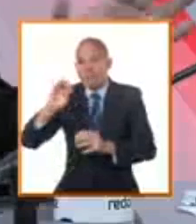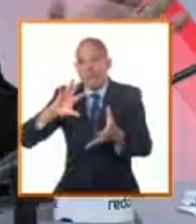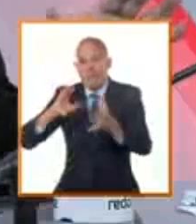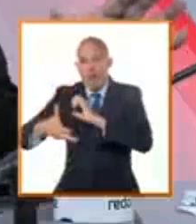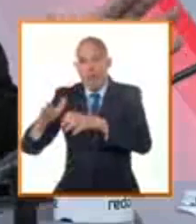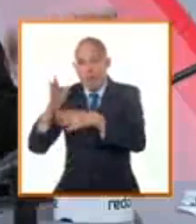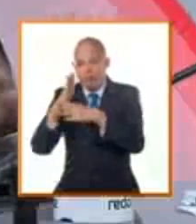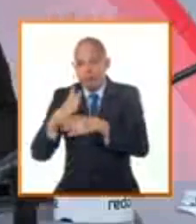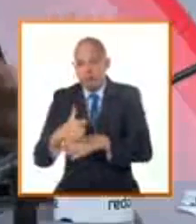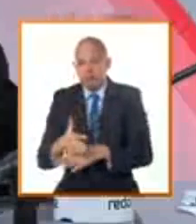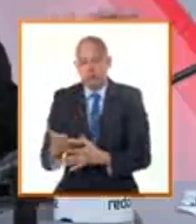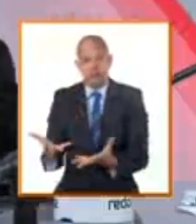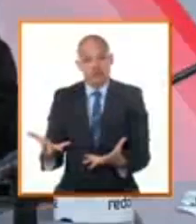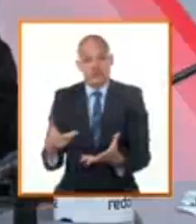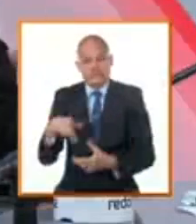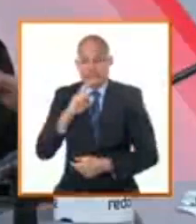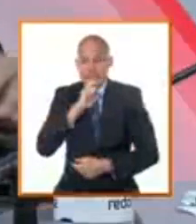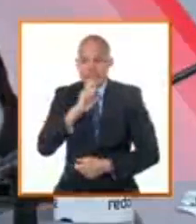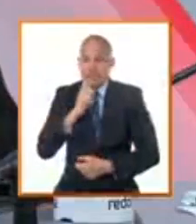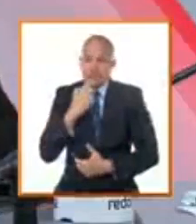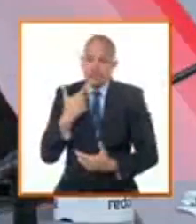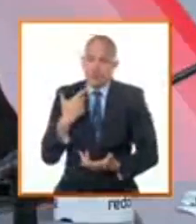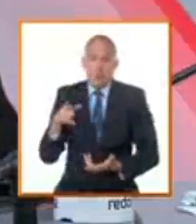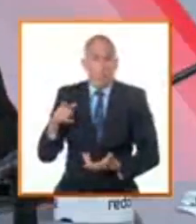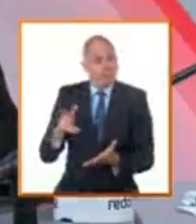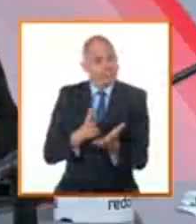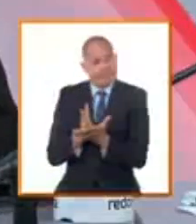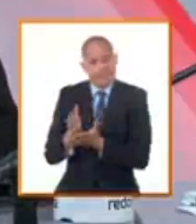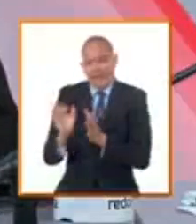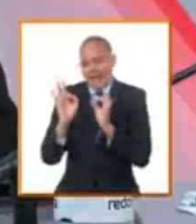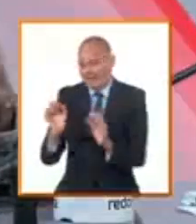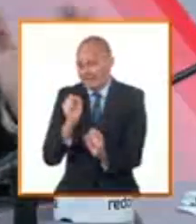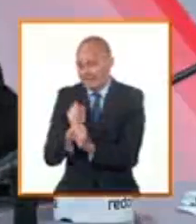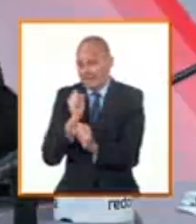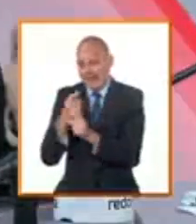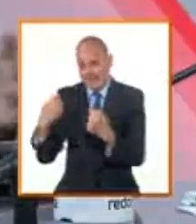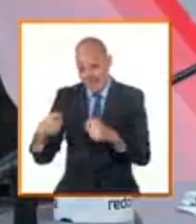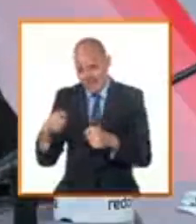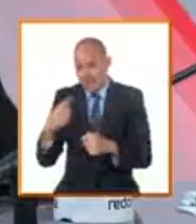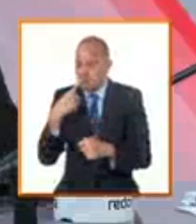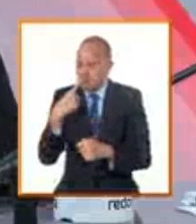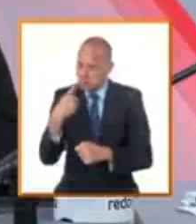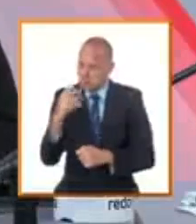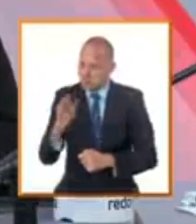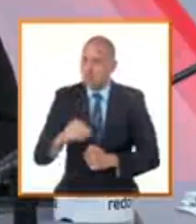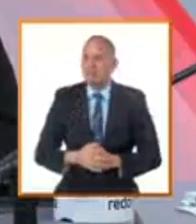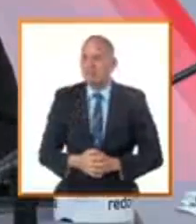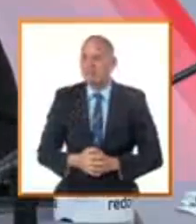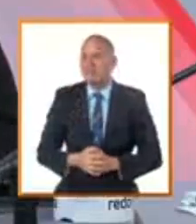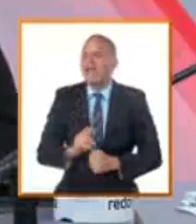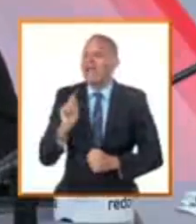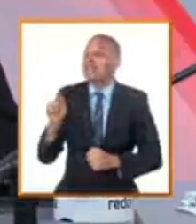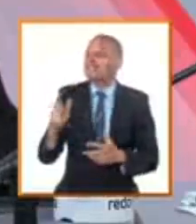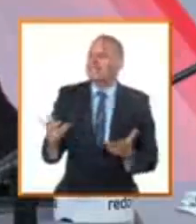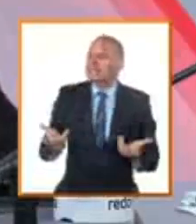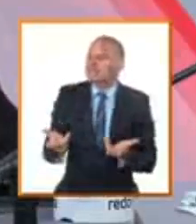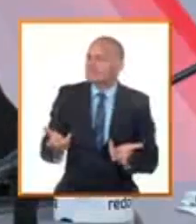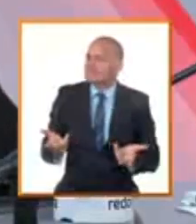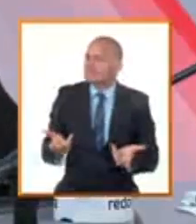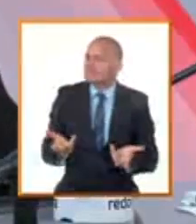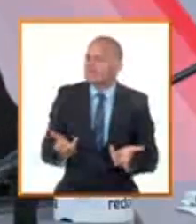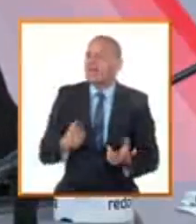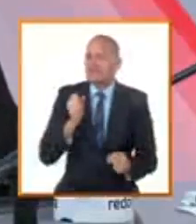que hay que darla y que hay que darla todos los días, como se ha señalado. Y en eso, por supuesto, no solo está el